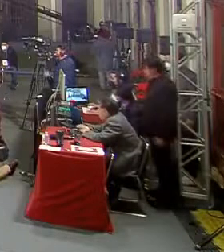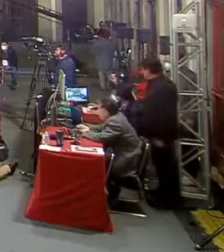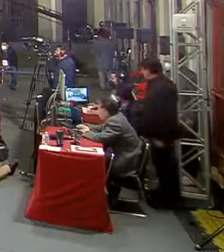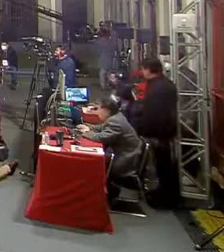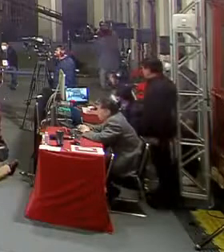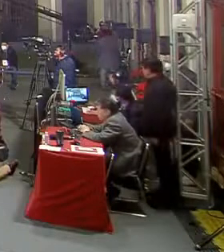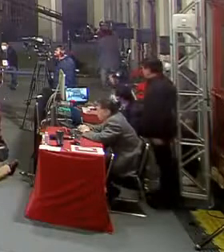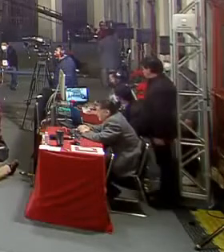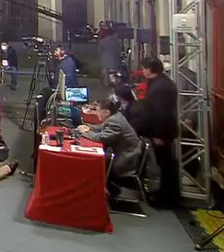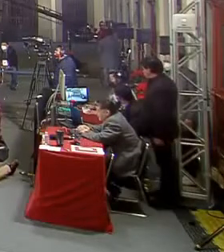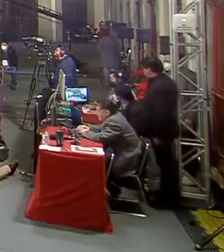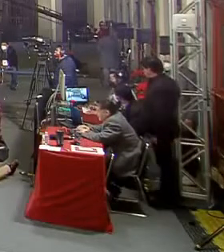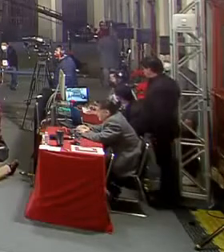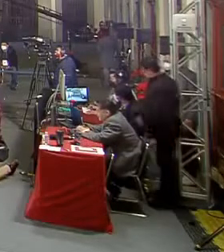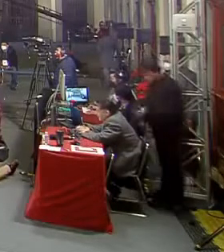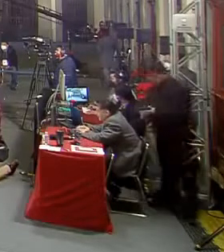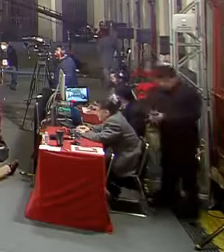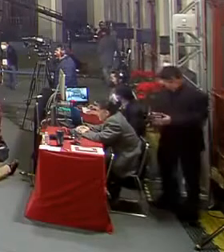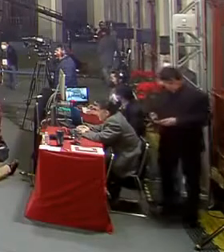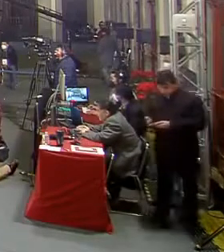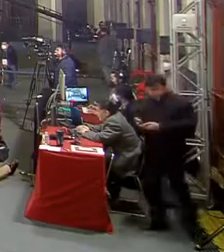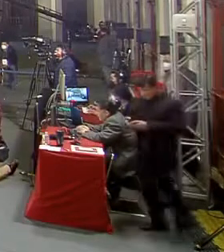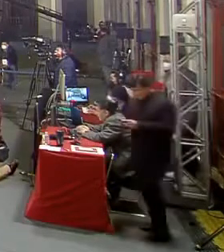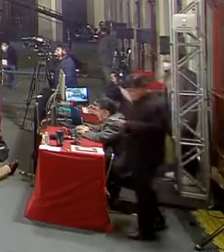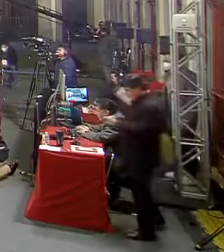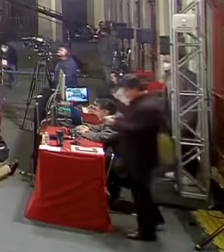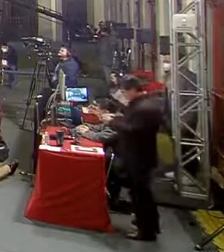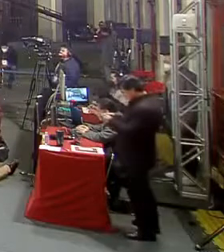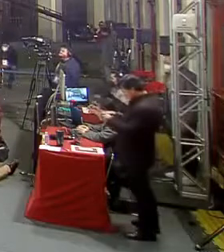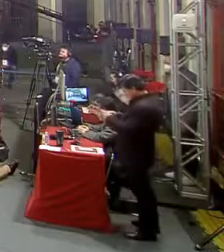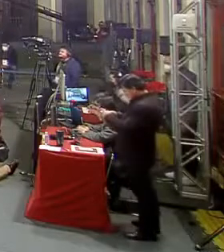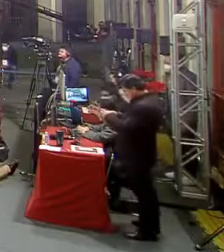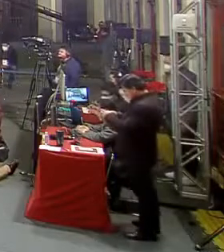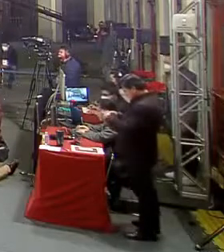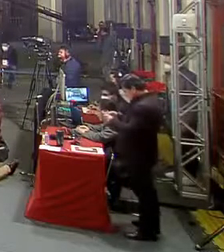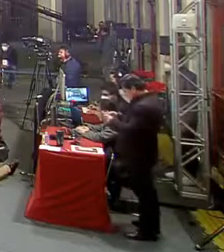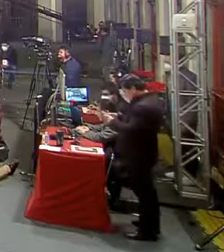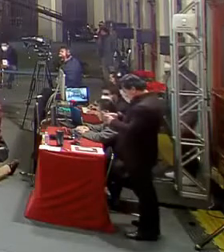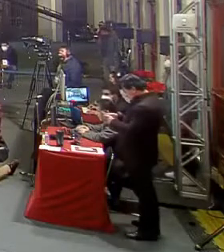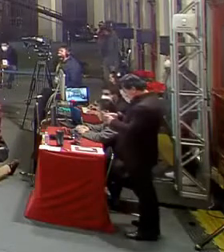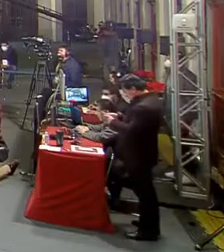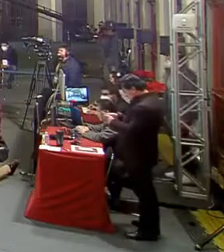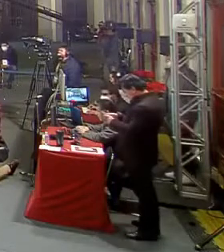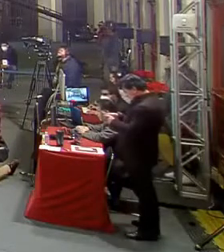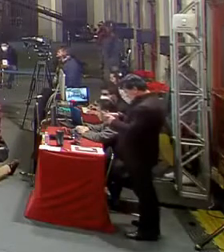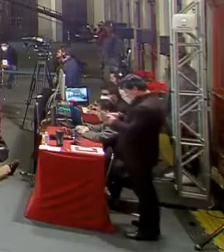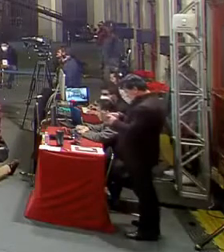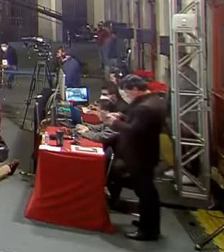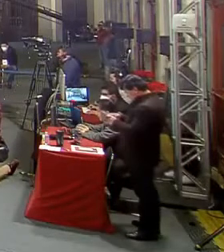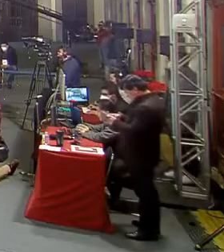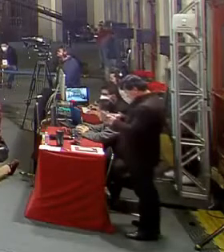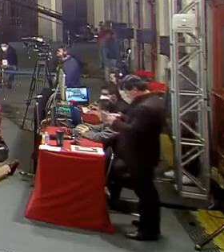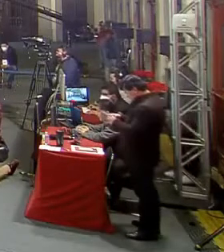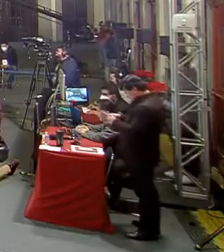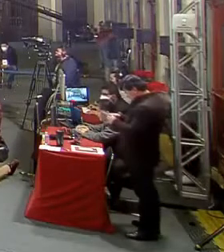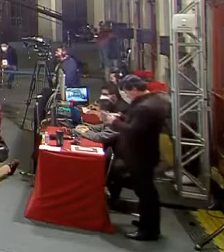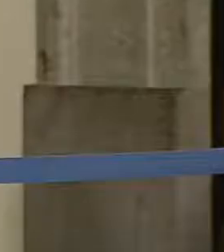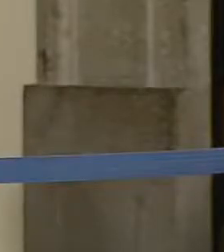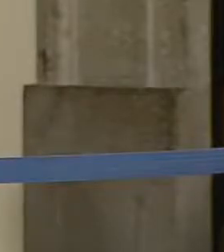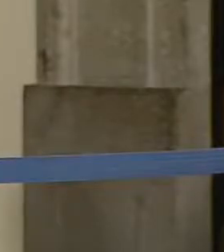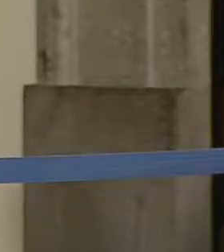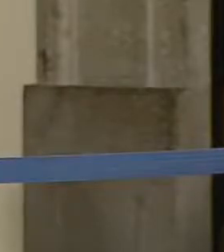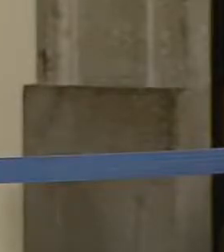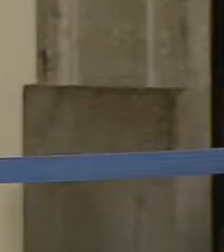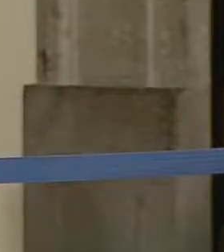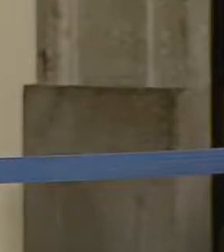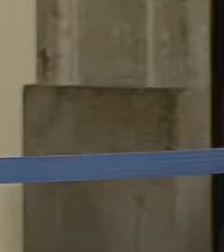break. Sería para el doctor López Gatell, para usted, presidente, en cuanto a este tema que tocaba mi compañera Sheila. Creo que es muy importante la cuestión de la distribución y también de que no haya quien se brinque la fila.